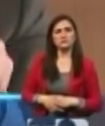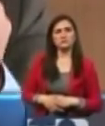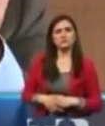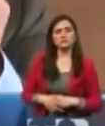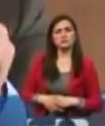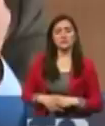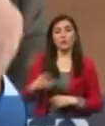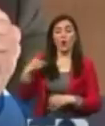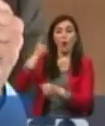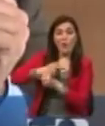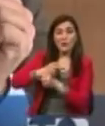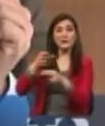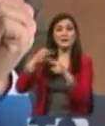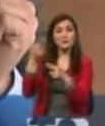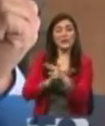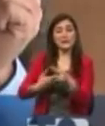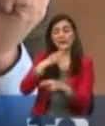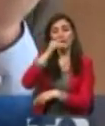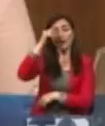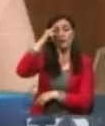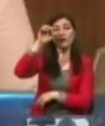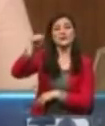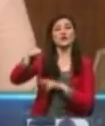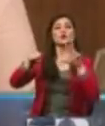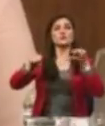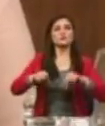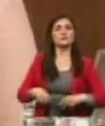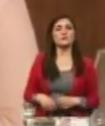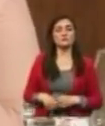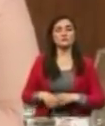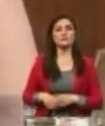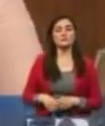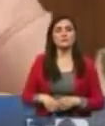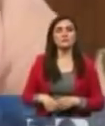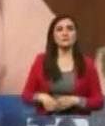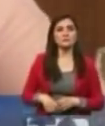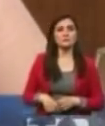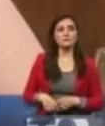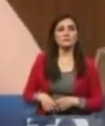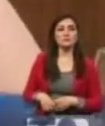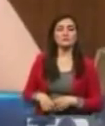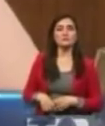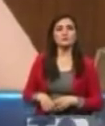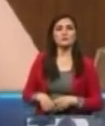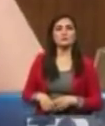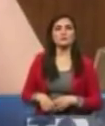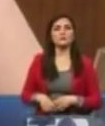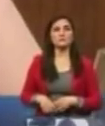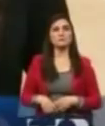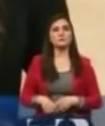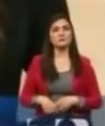del expresidente de la República, Rafael Correa. Porque se estaría configurando la injerencia de manera